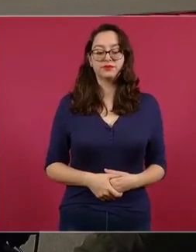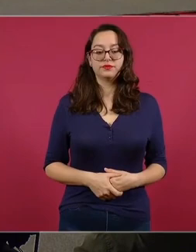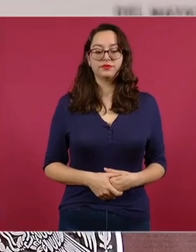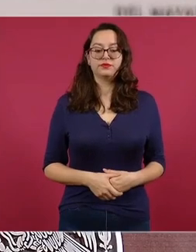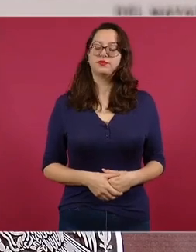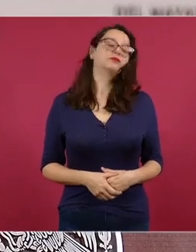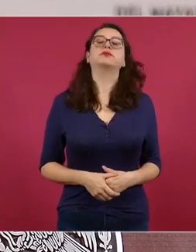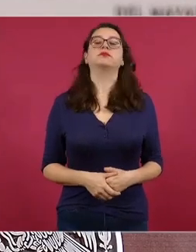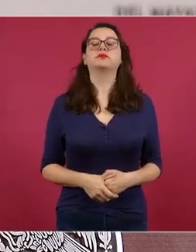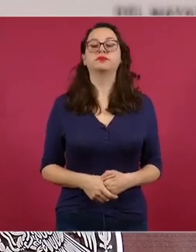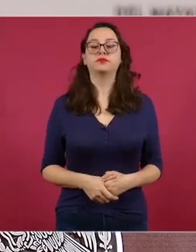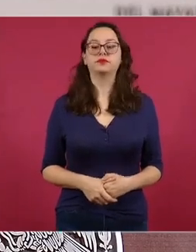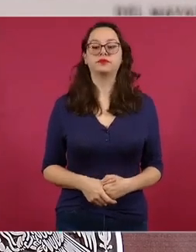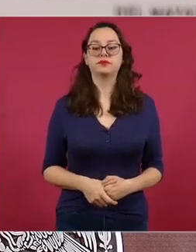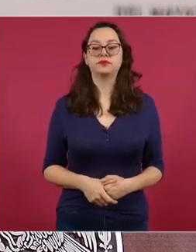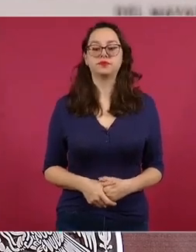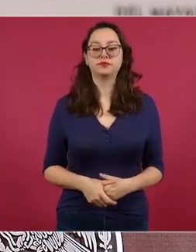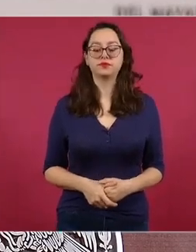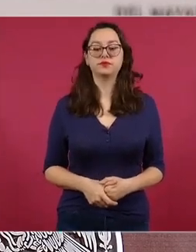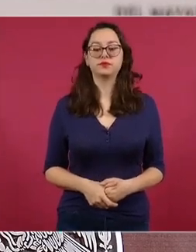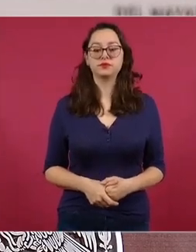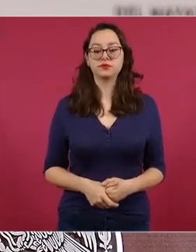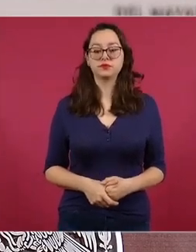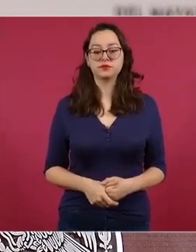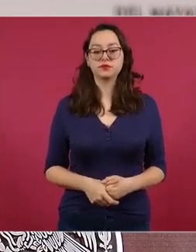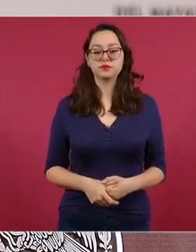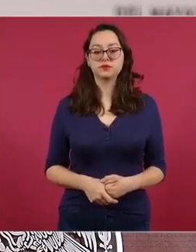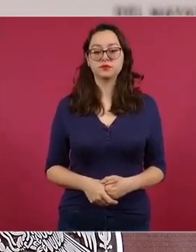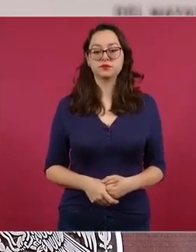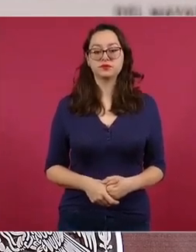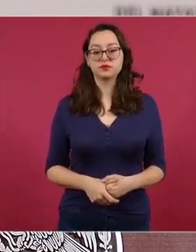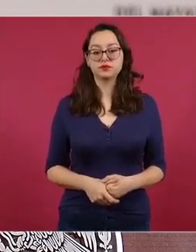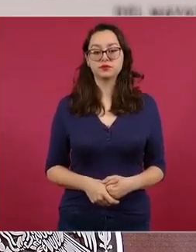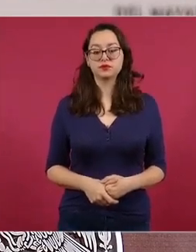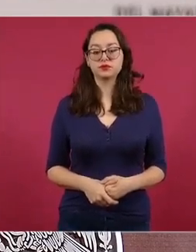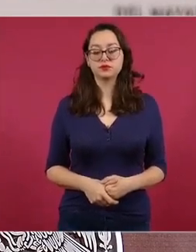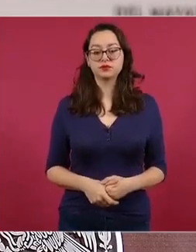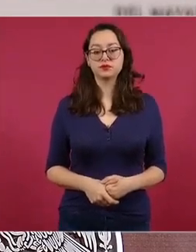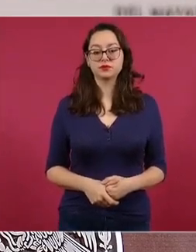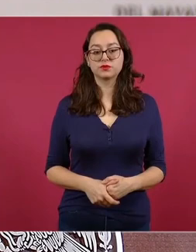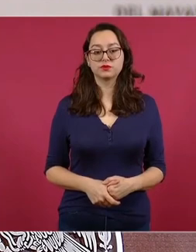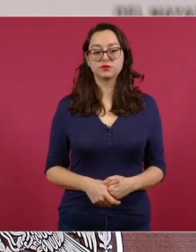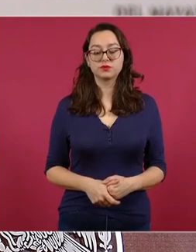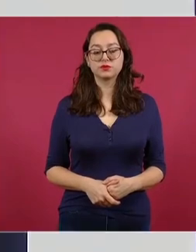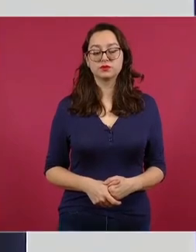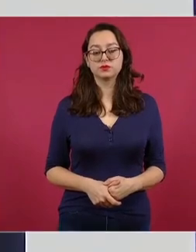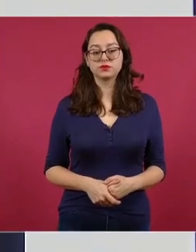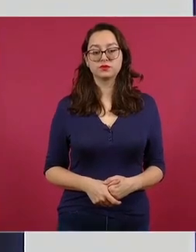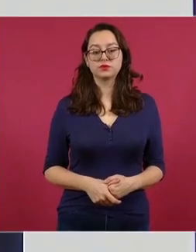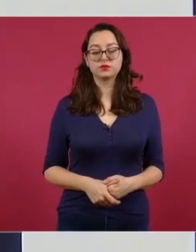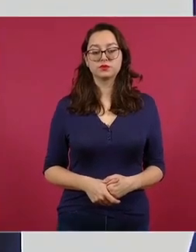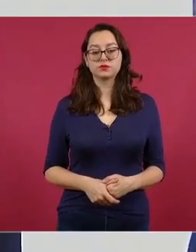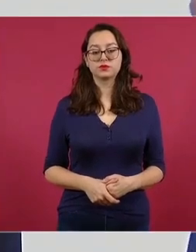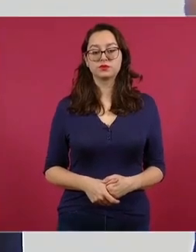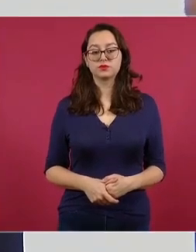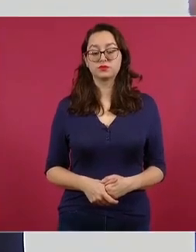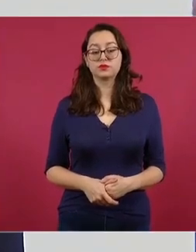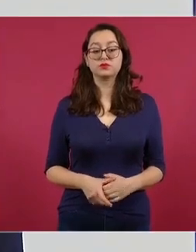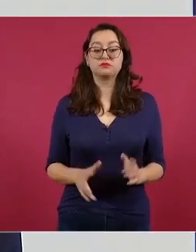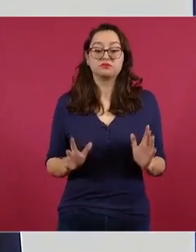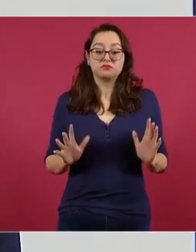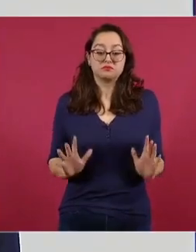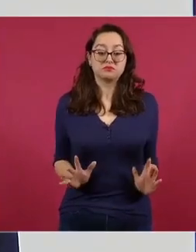Es para resarcir, no sabemos qué parte, ya será cuestión de la evolución del propio